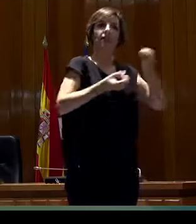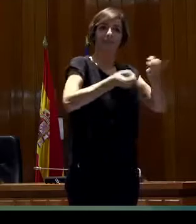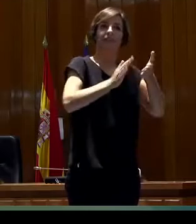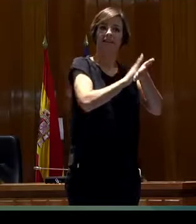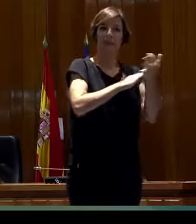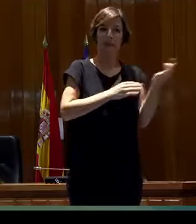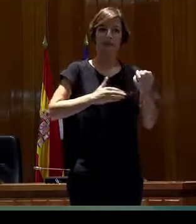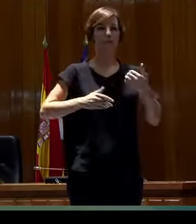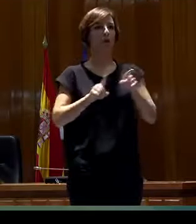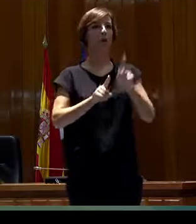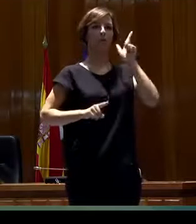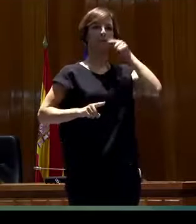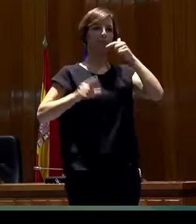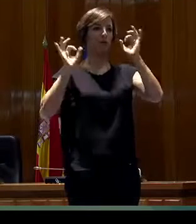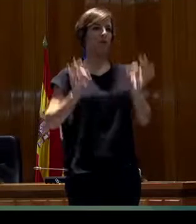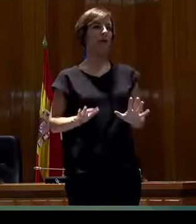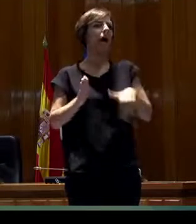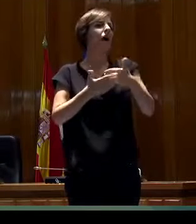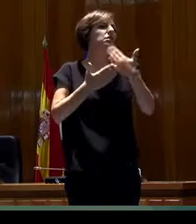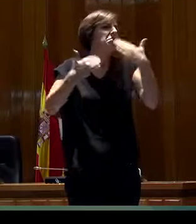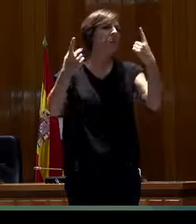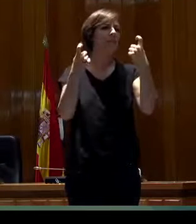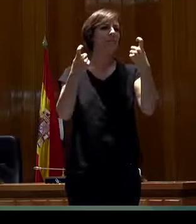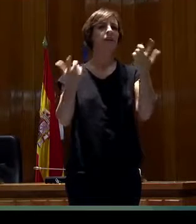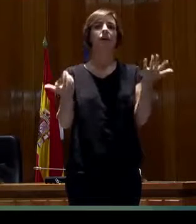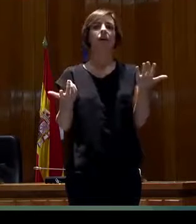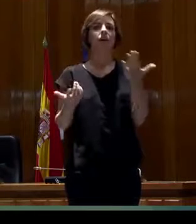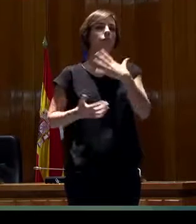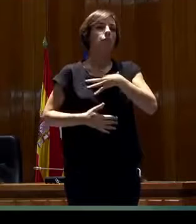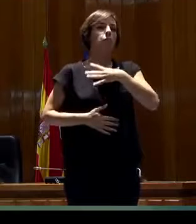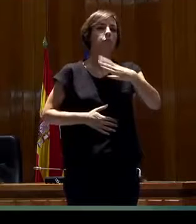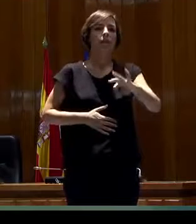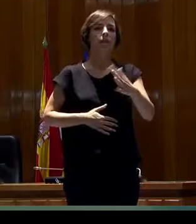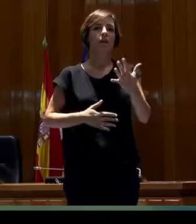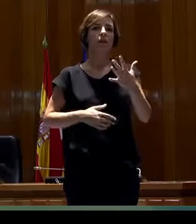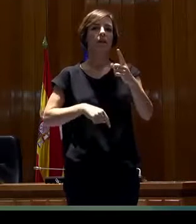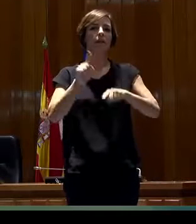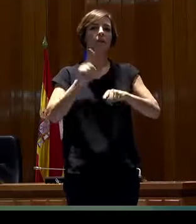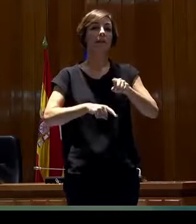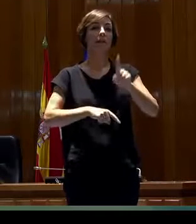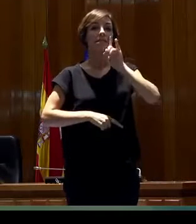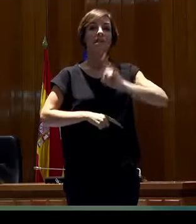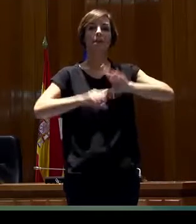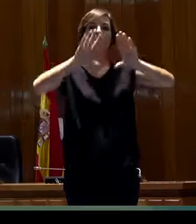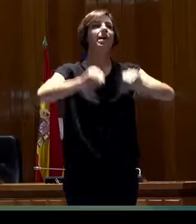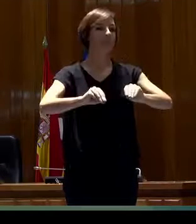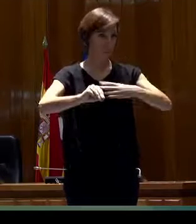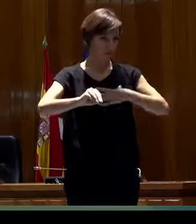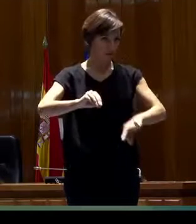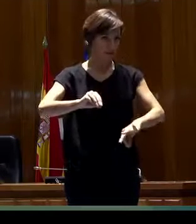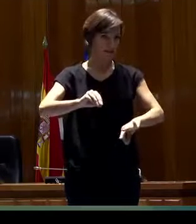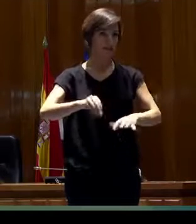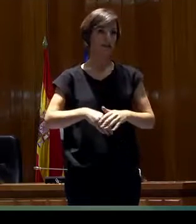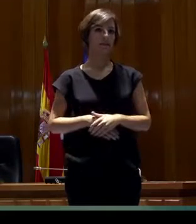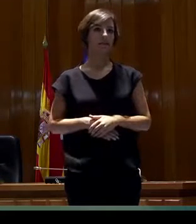modo operador. Y si fuera preciso, pues también desconectar en el caso debido la llamada. Como funciones de intérprete,